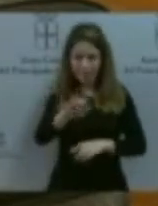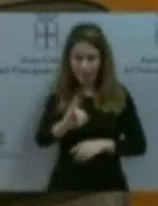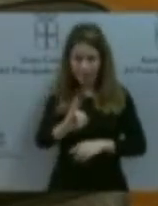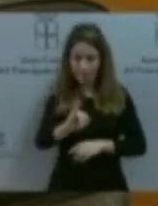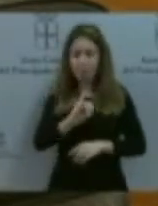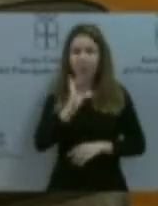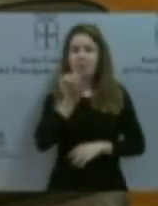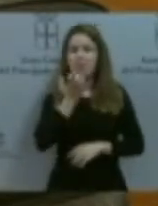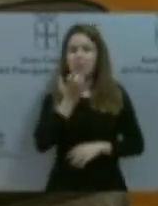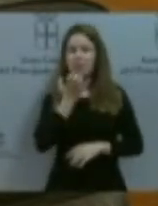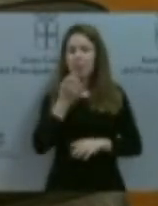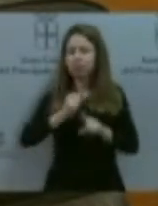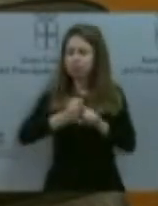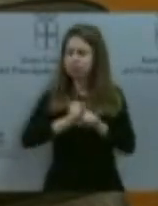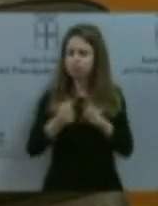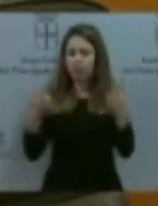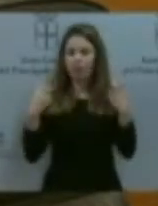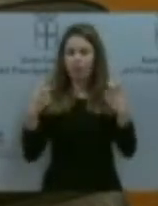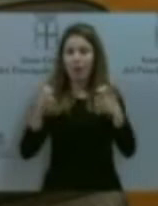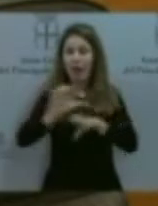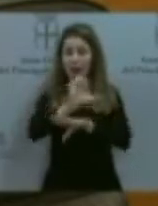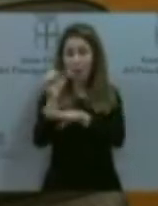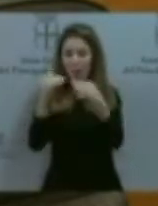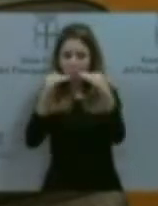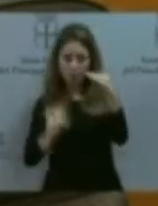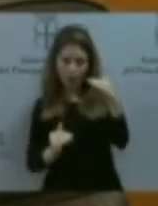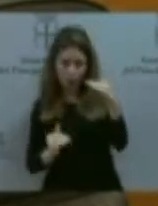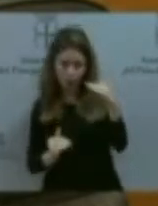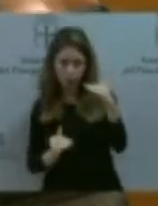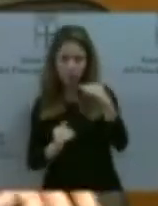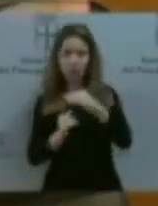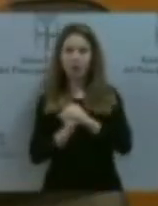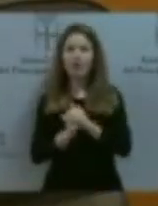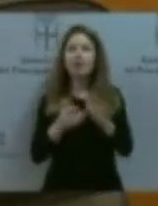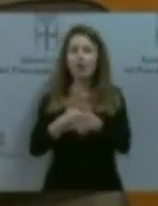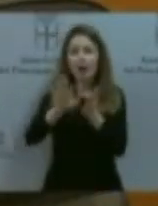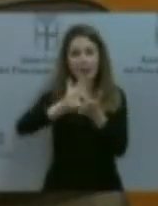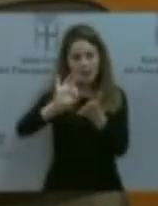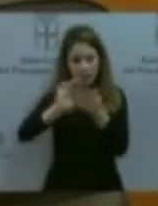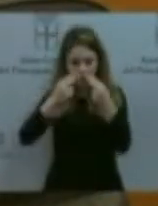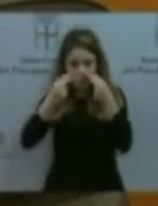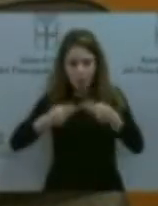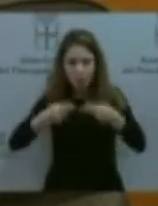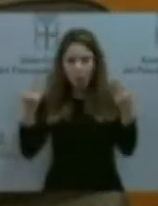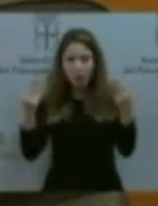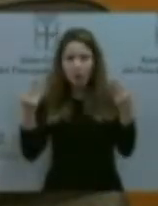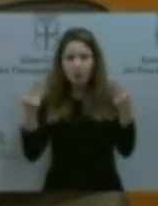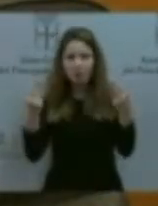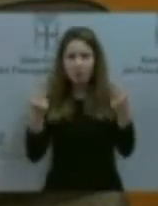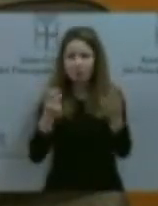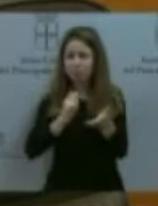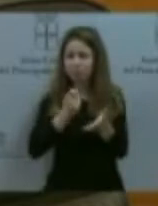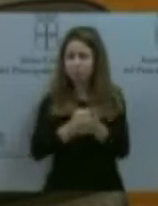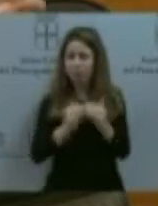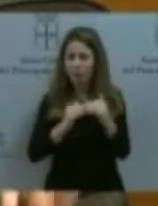Unión Europea, lo que nos lleva a tener servicios públicos infrafinanciados. Es que tenemos un estado de